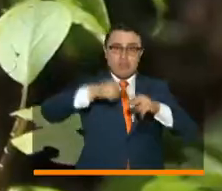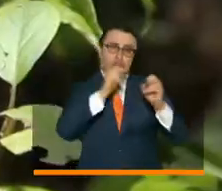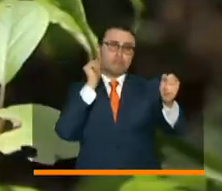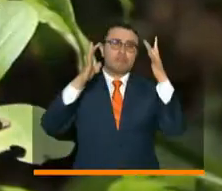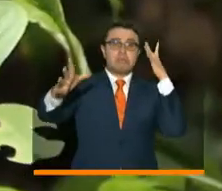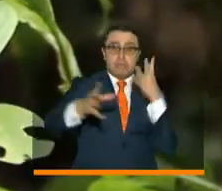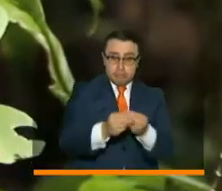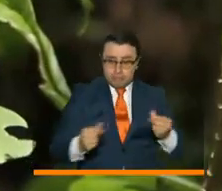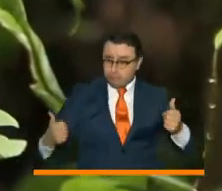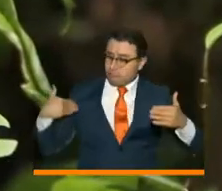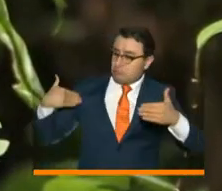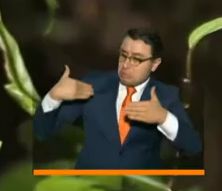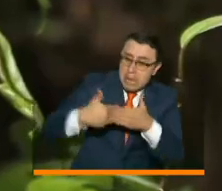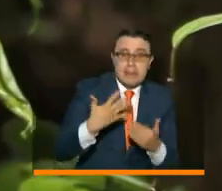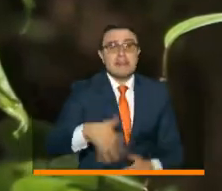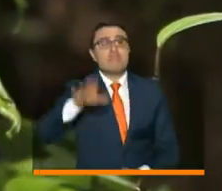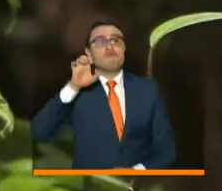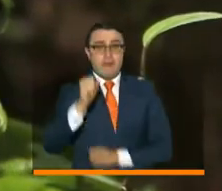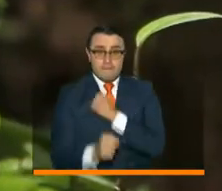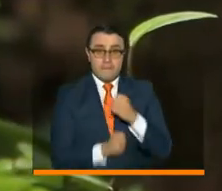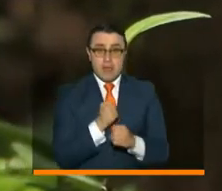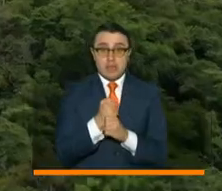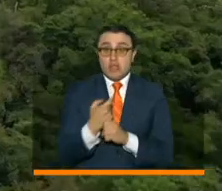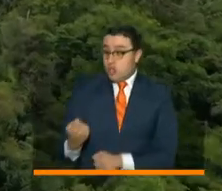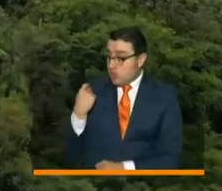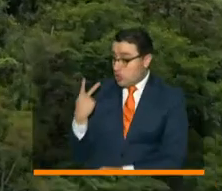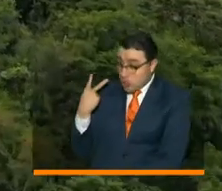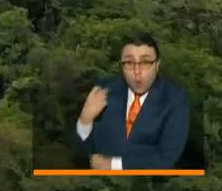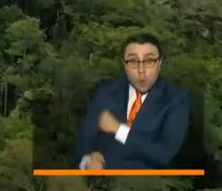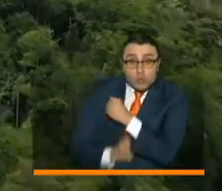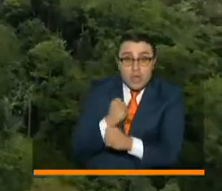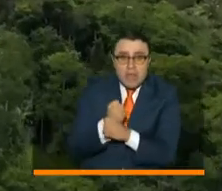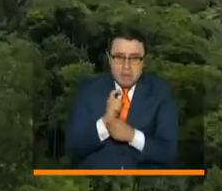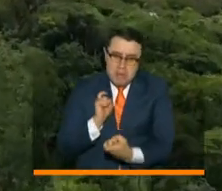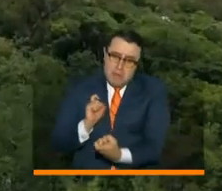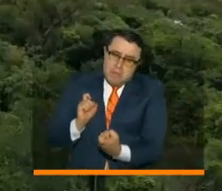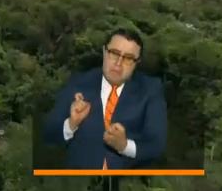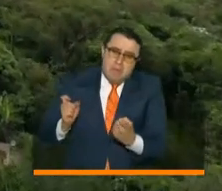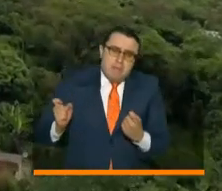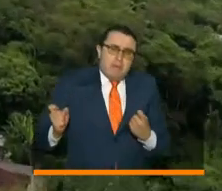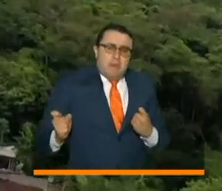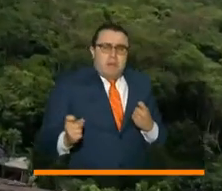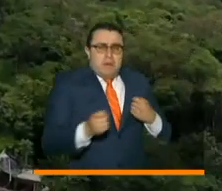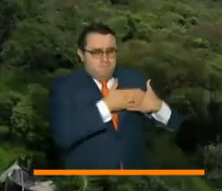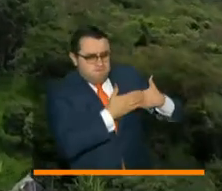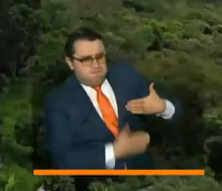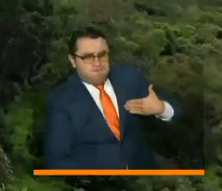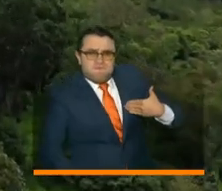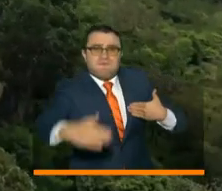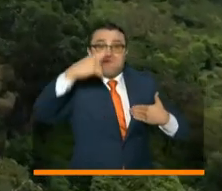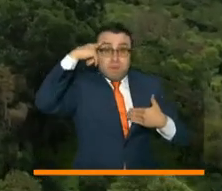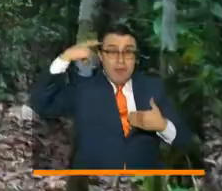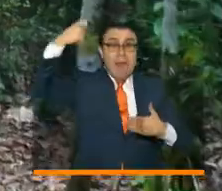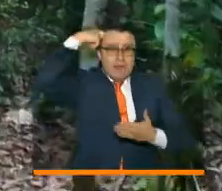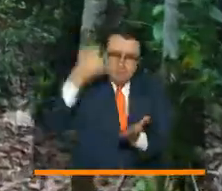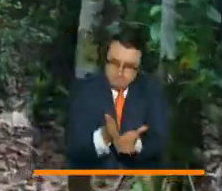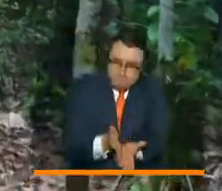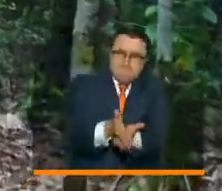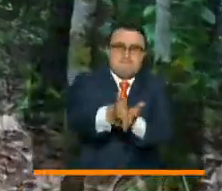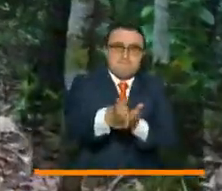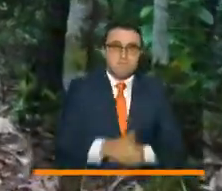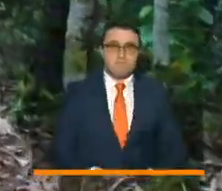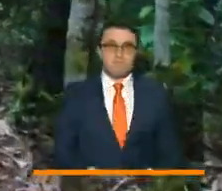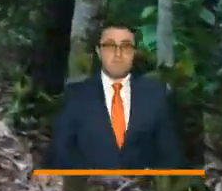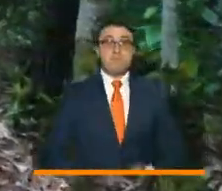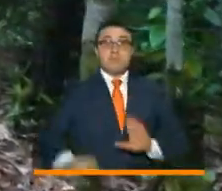años, pero hemos avanzado en los últimos 2 años cambiando esta tendencia y el reto se mantiene.